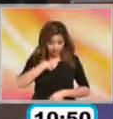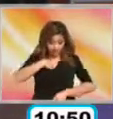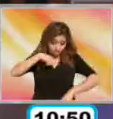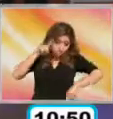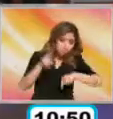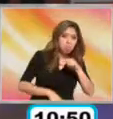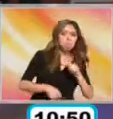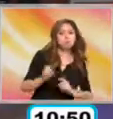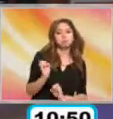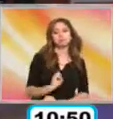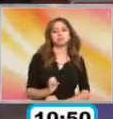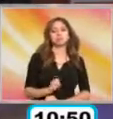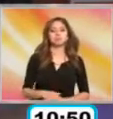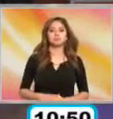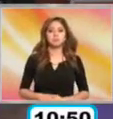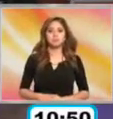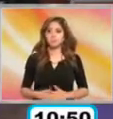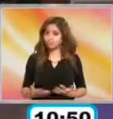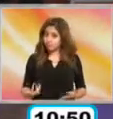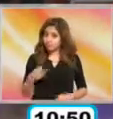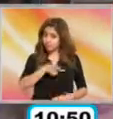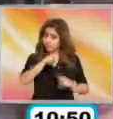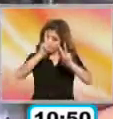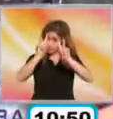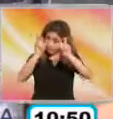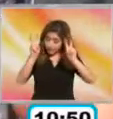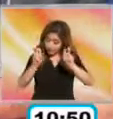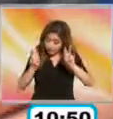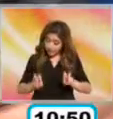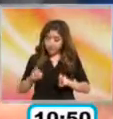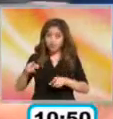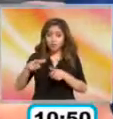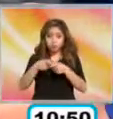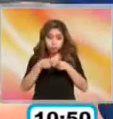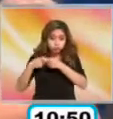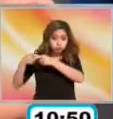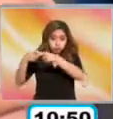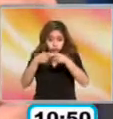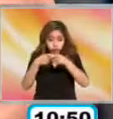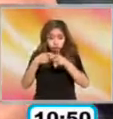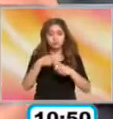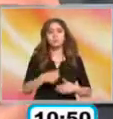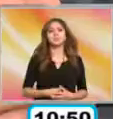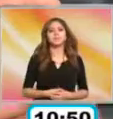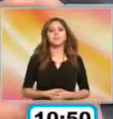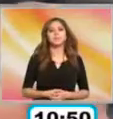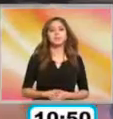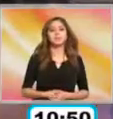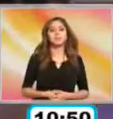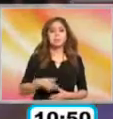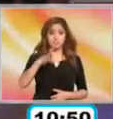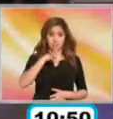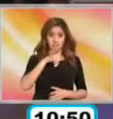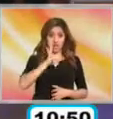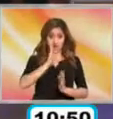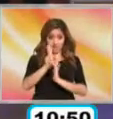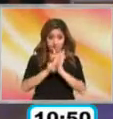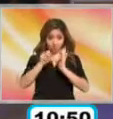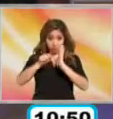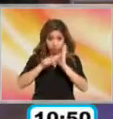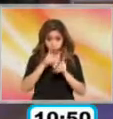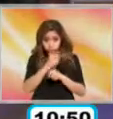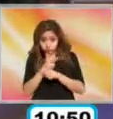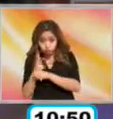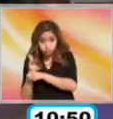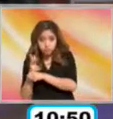Así es, a mí nadie me tumba. Los temas que vienen incluidos ahí en el tercer material discográfico, todo terreno. Muy bien. Oye, ya tienen videoclip y todo el rollo. ¿Dónde